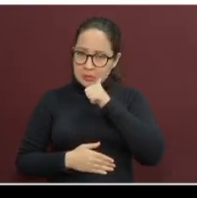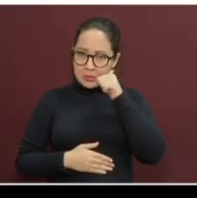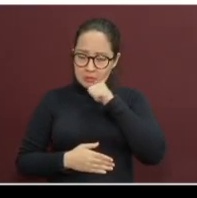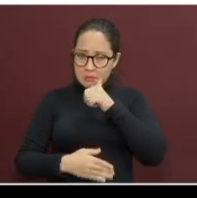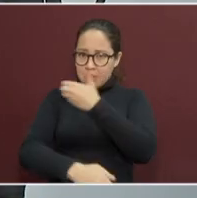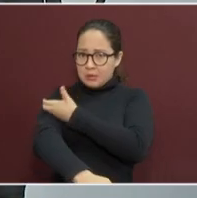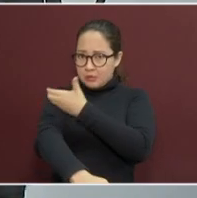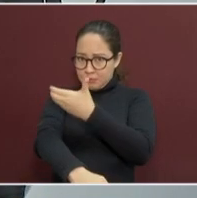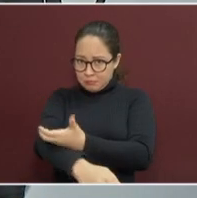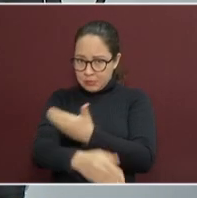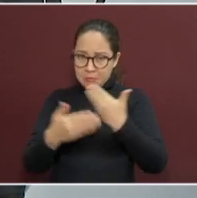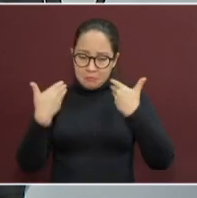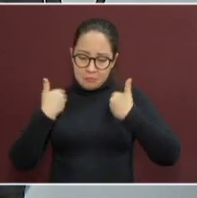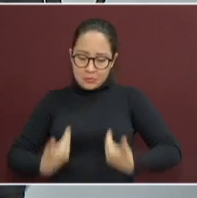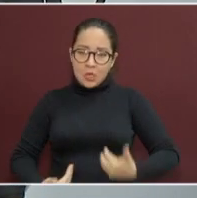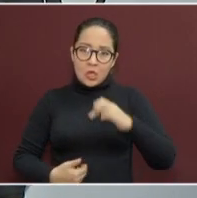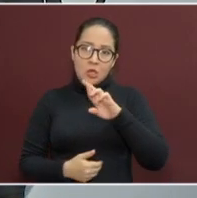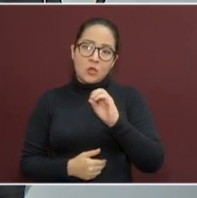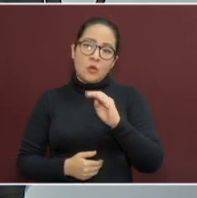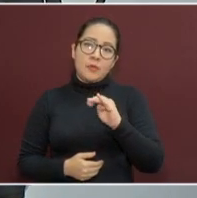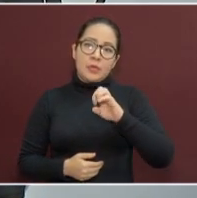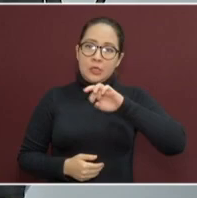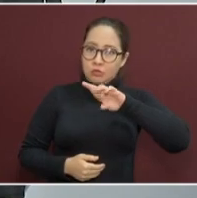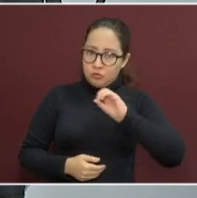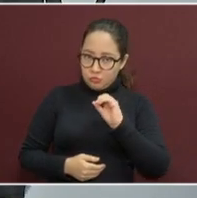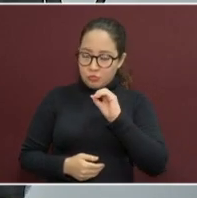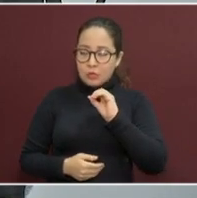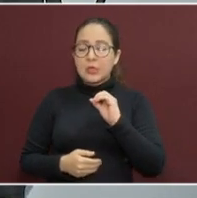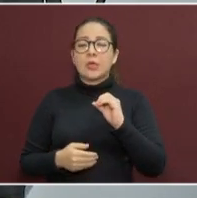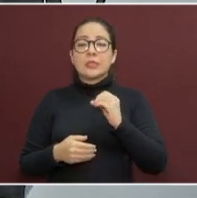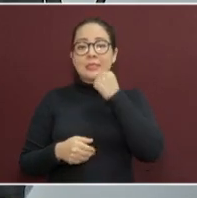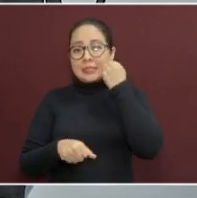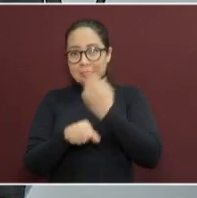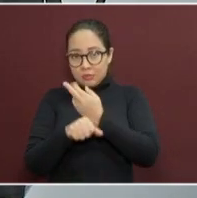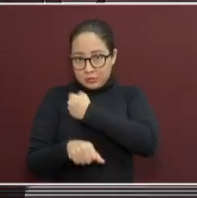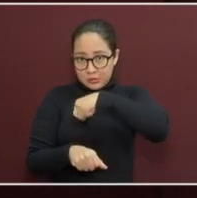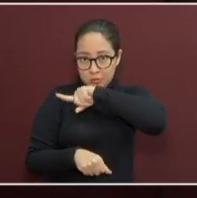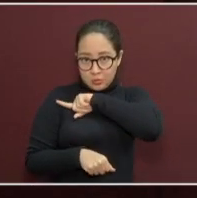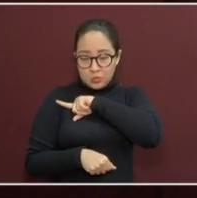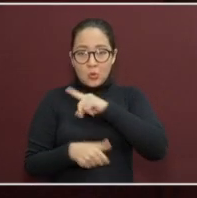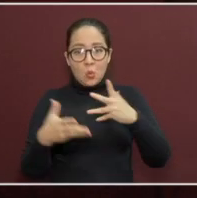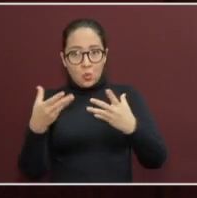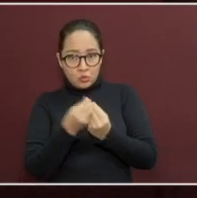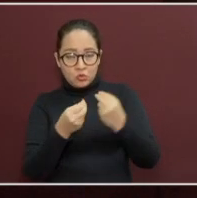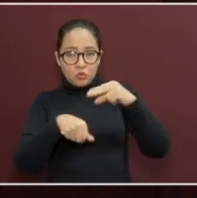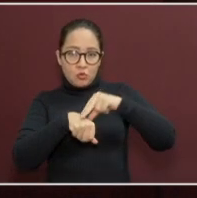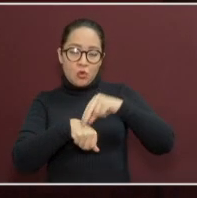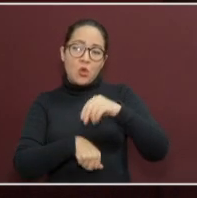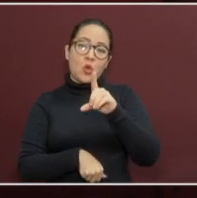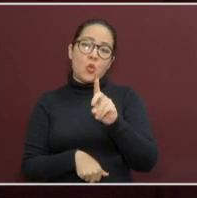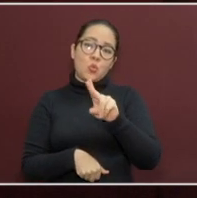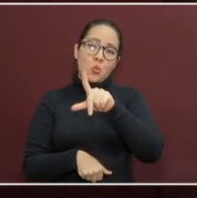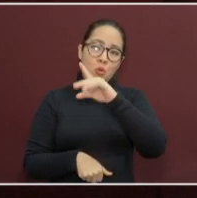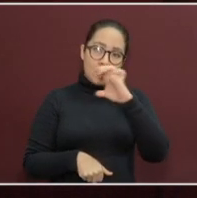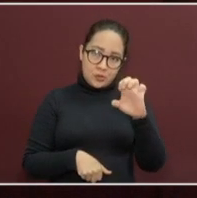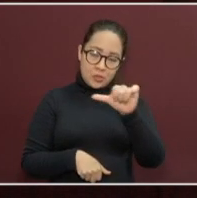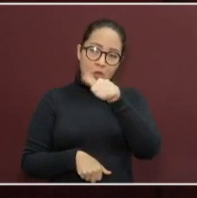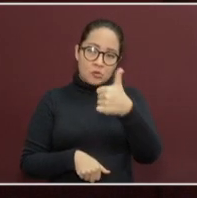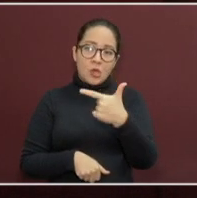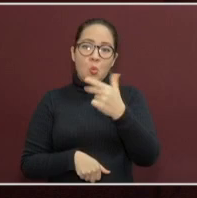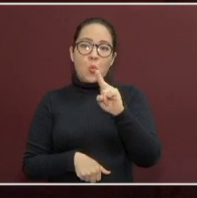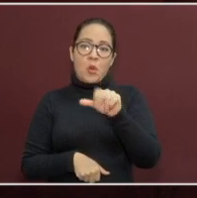ramos alor secretario de salud y las doctoras dulce maría espejo guevara y guadalupe díaz del castillo flores